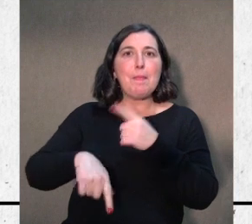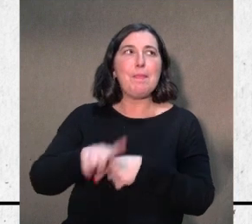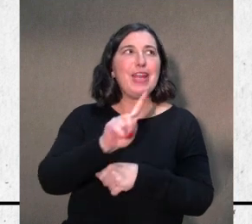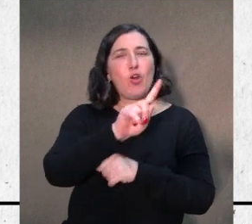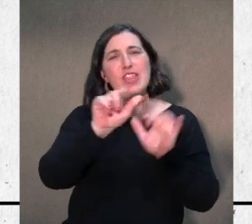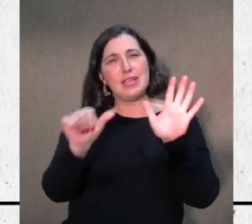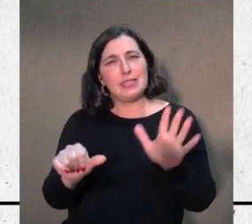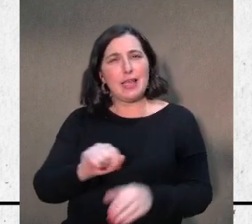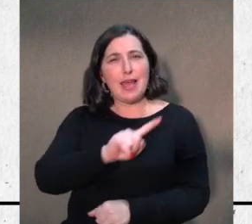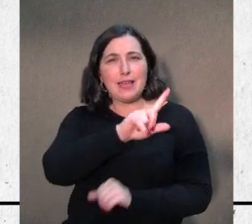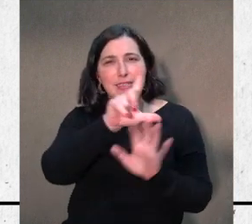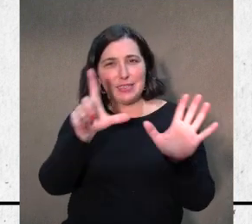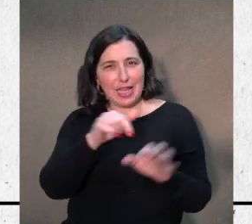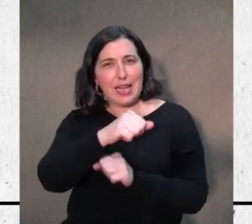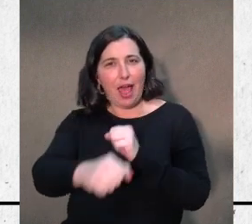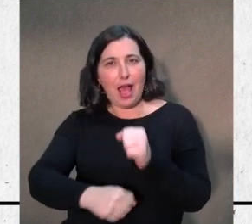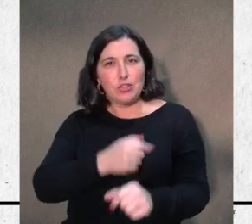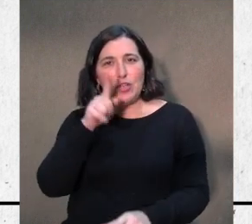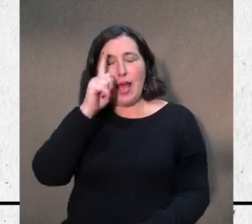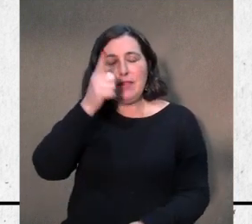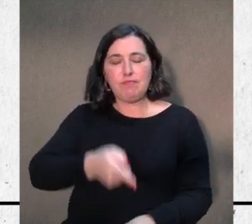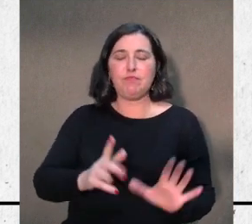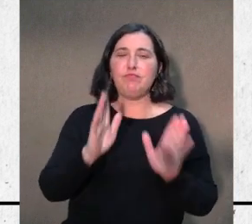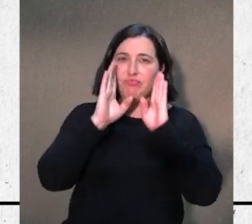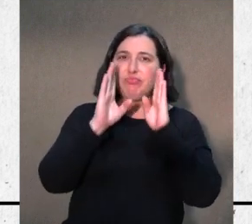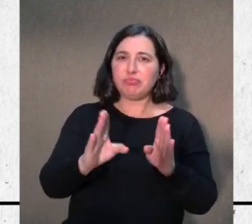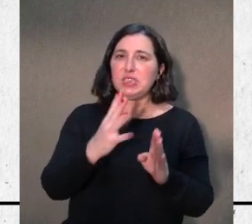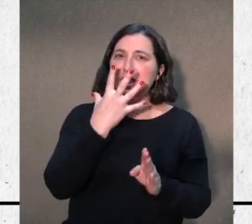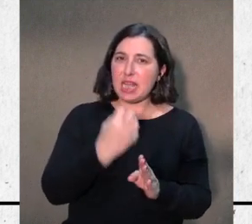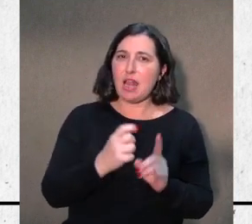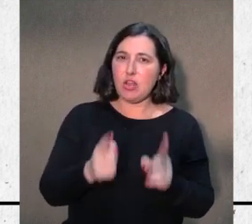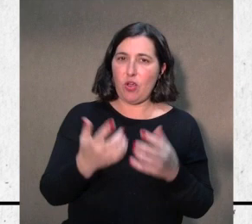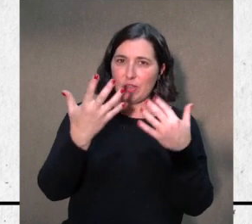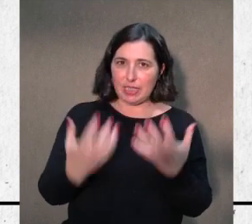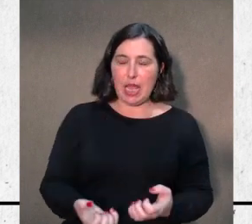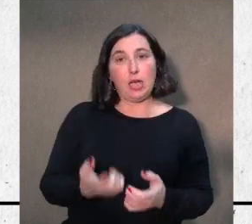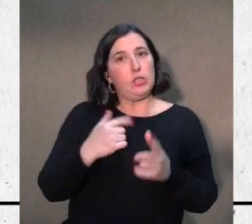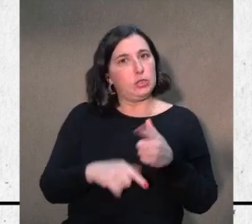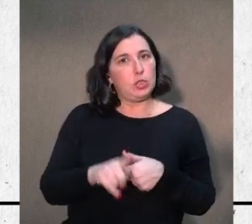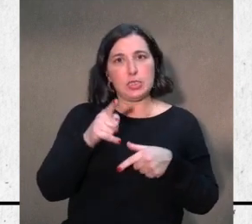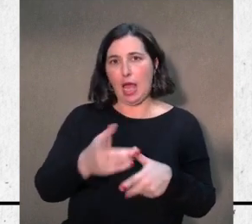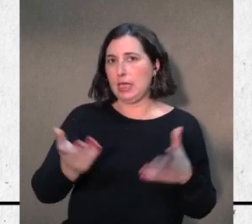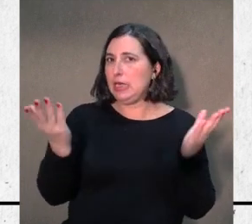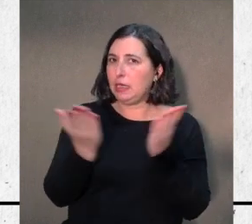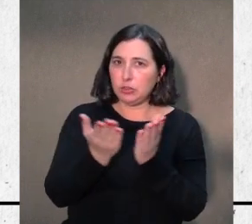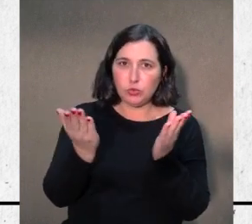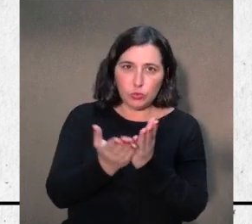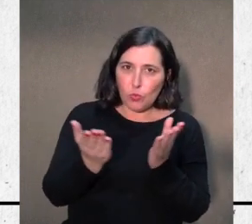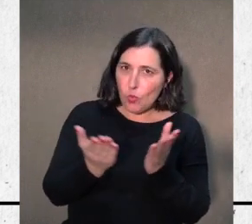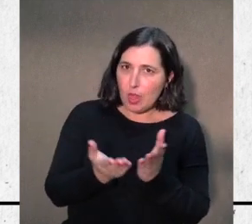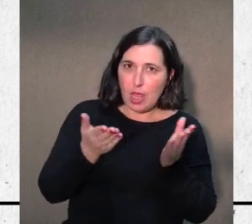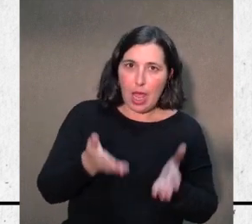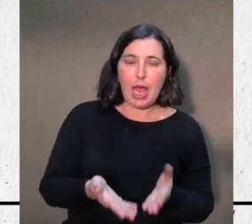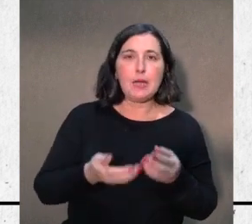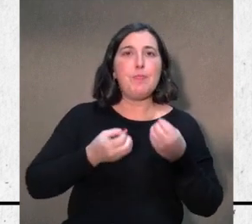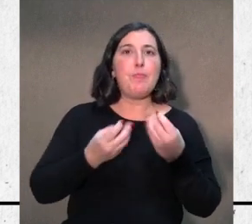Entonces, bueno, a estudiar a toda máquina, porque se venían los futuros concursos para entrar a la OSODRE, que para mí